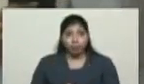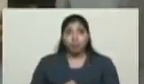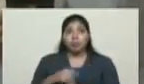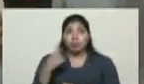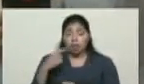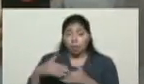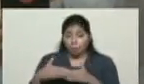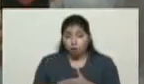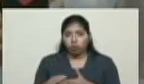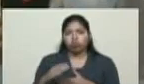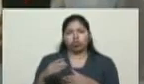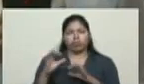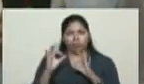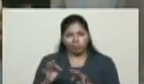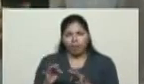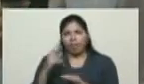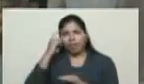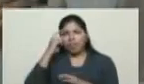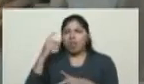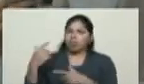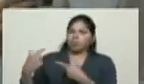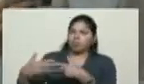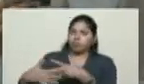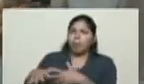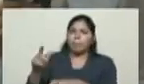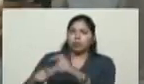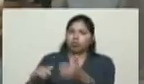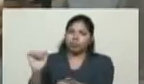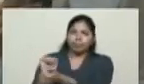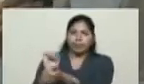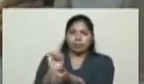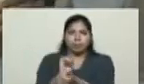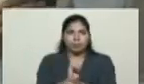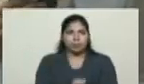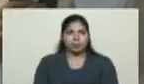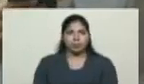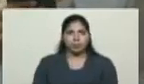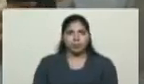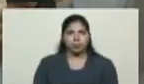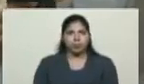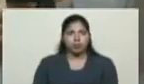detenciones en los próximos días. Es la información que aportamos a esta hora. Volvemos con ustedes al estudio de Venezolana de Televisión. Adelante.